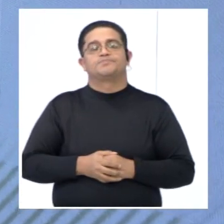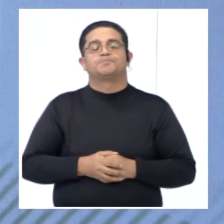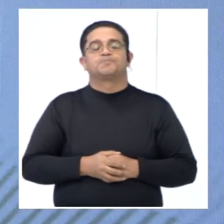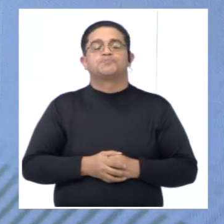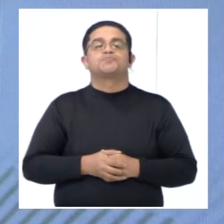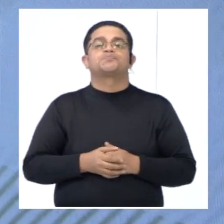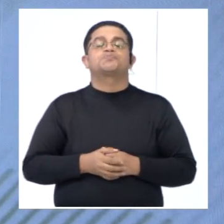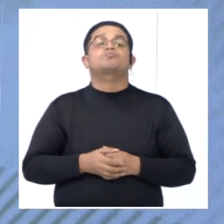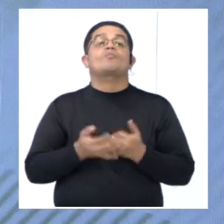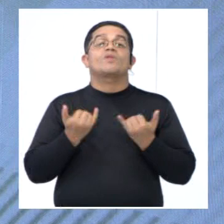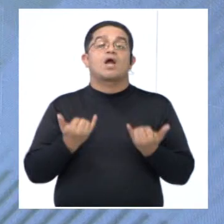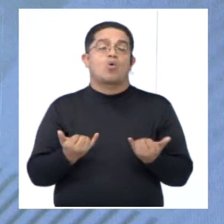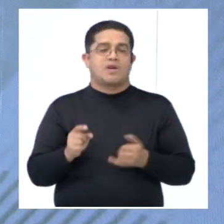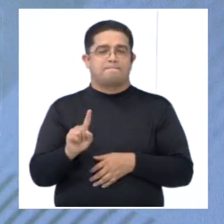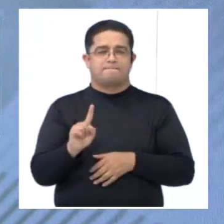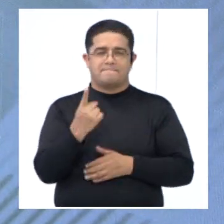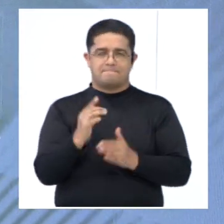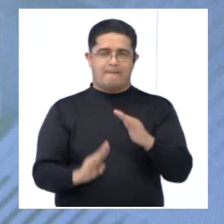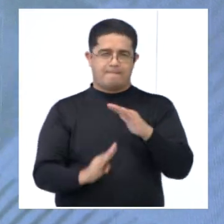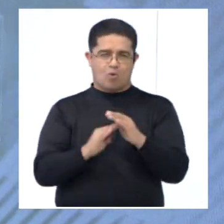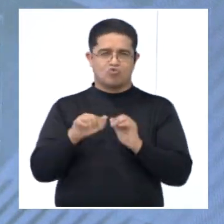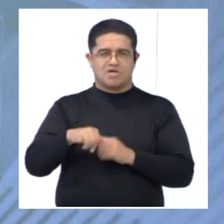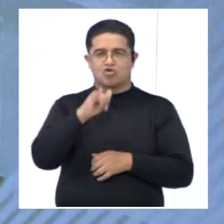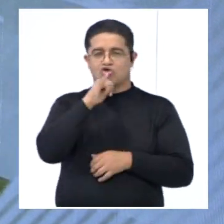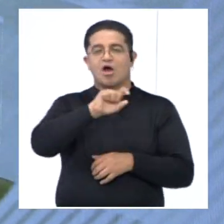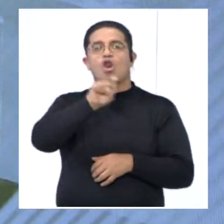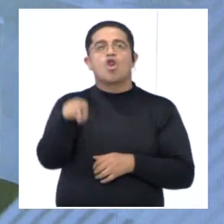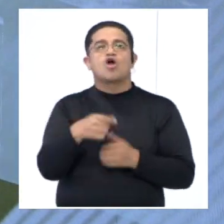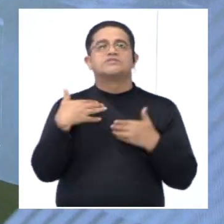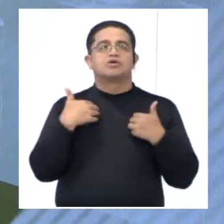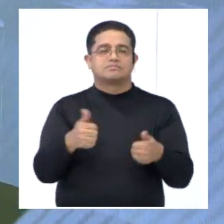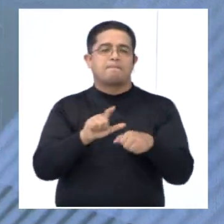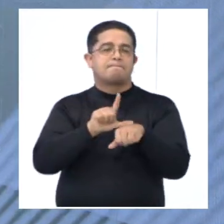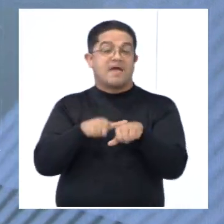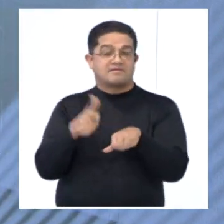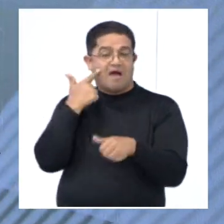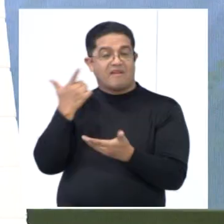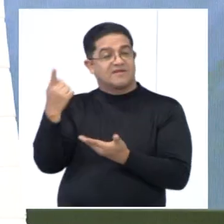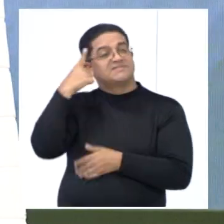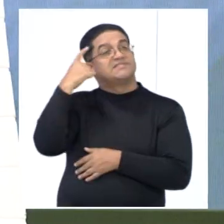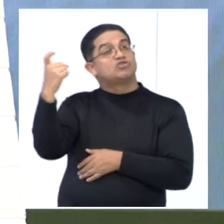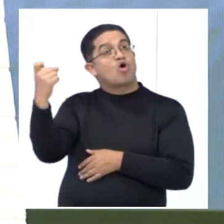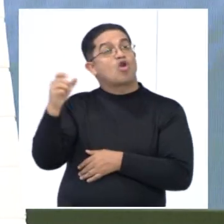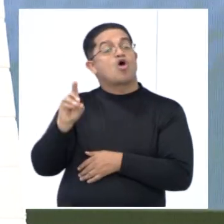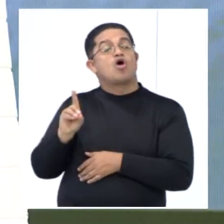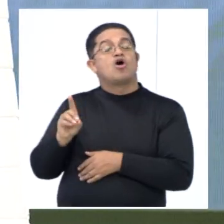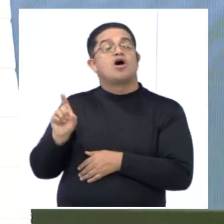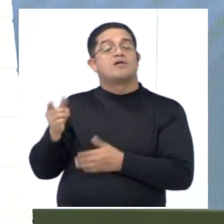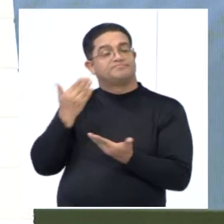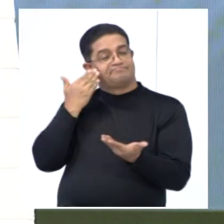Vamos a realizar la primera pausa aquí en Noticias Globovisión Salud. Al regreso, la psicóloga Dana Guerrero nos